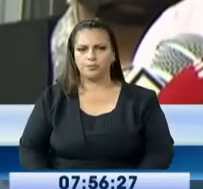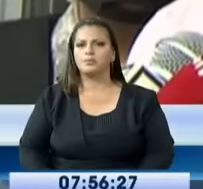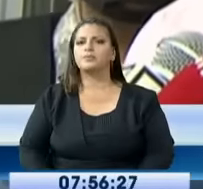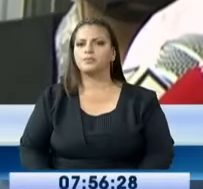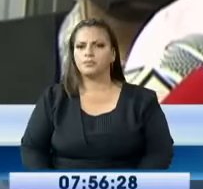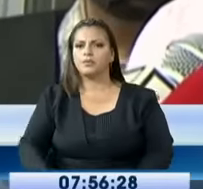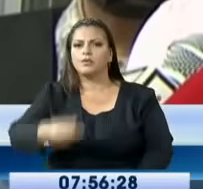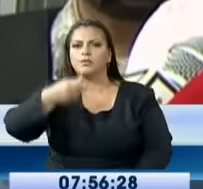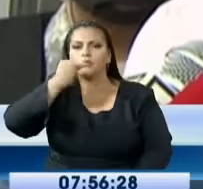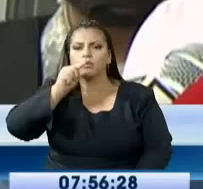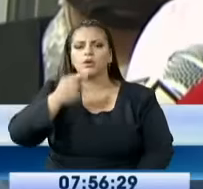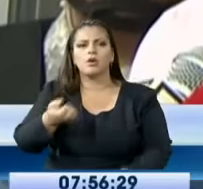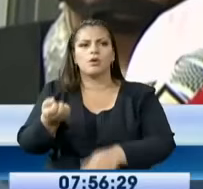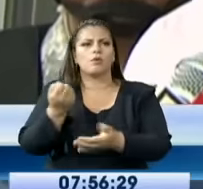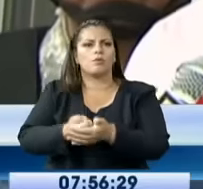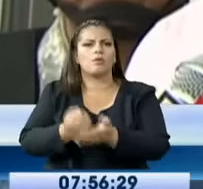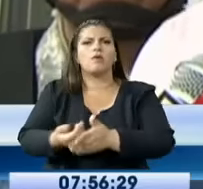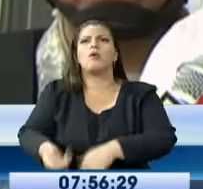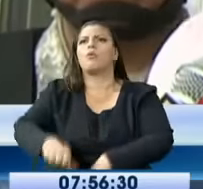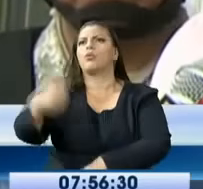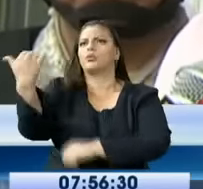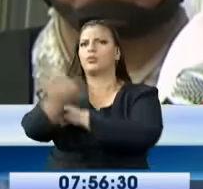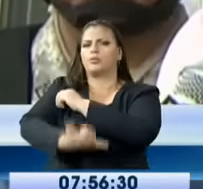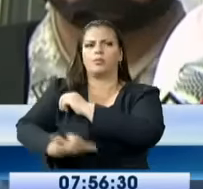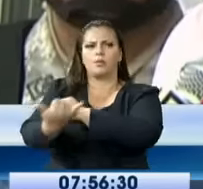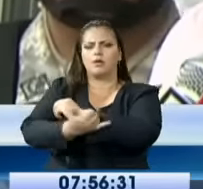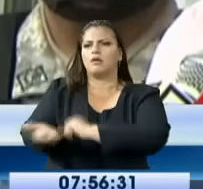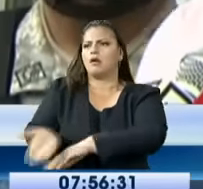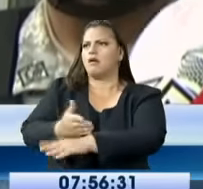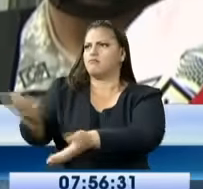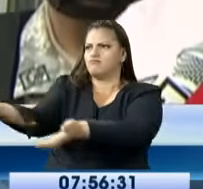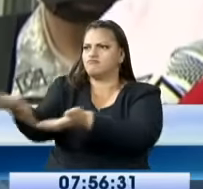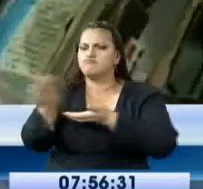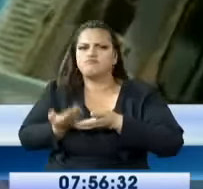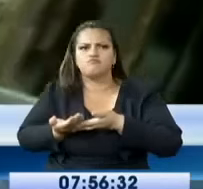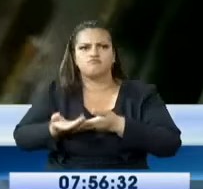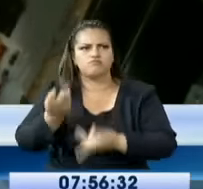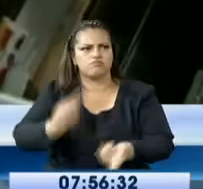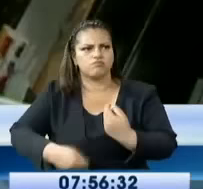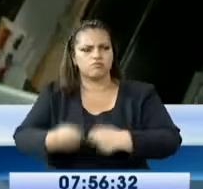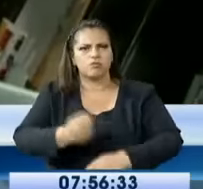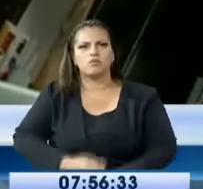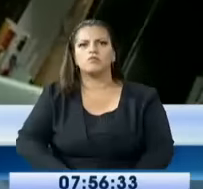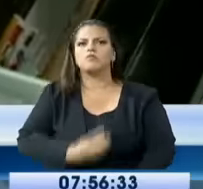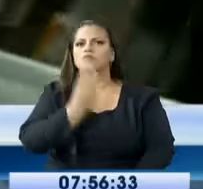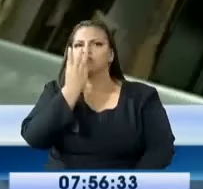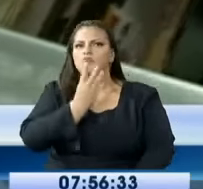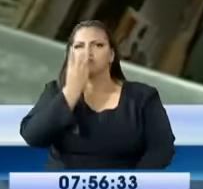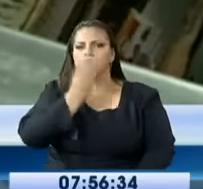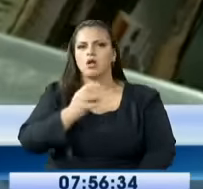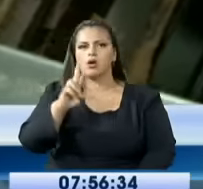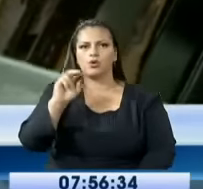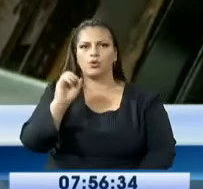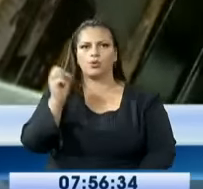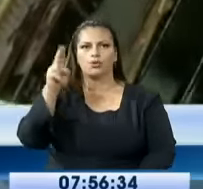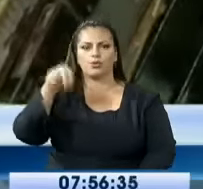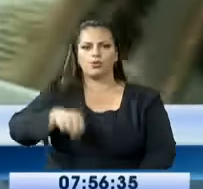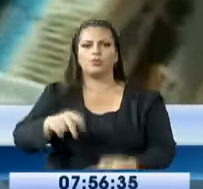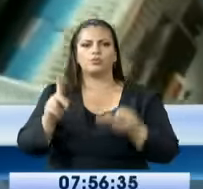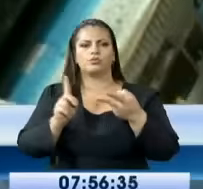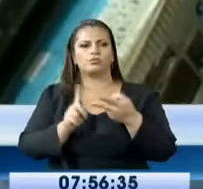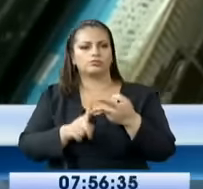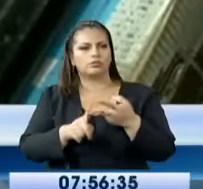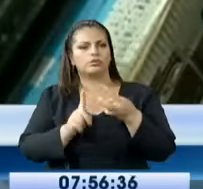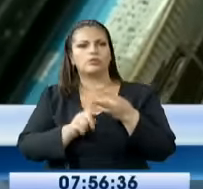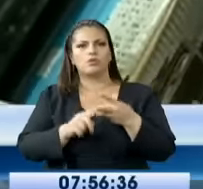licores de importación, mercancía extranjera, que son whisky, ron, tequila y vodka. Juan José Peralta, director regional de intervenciones del